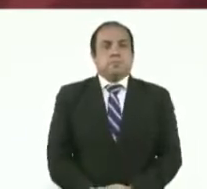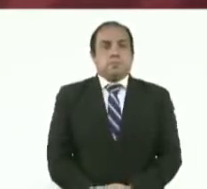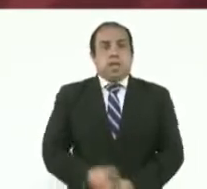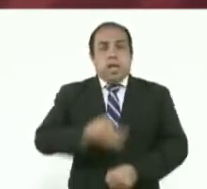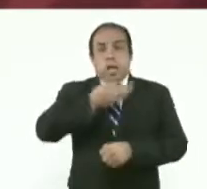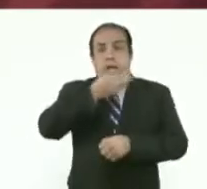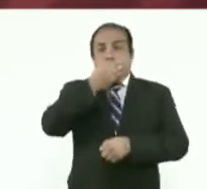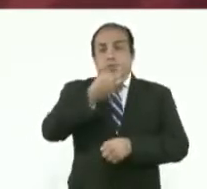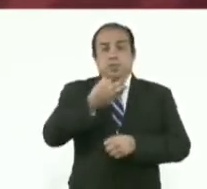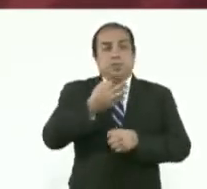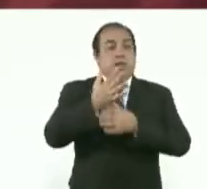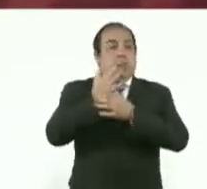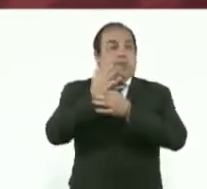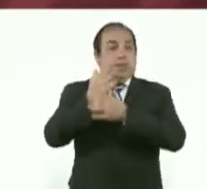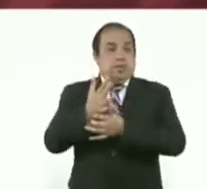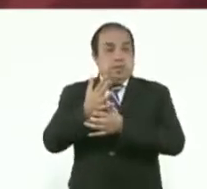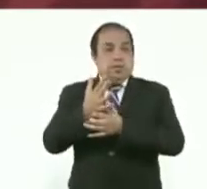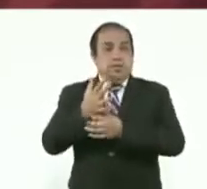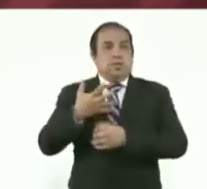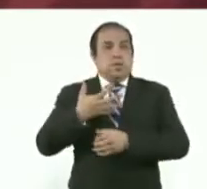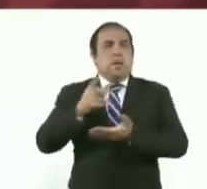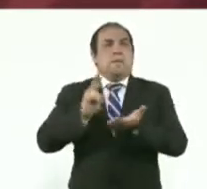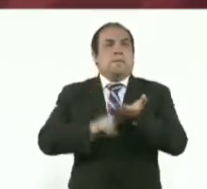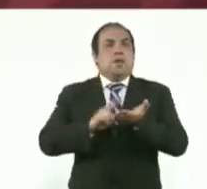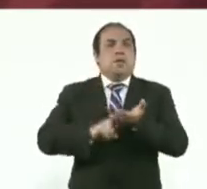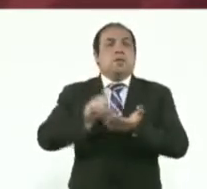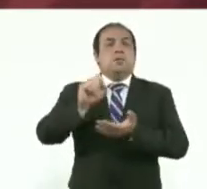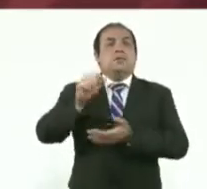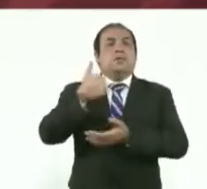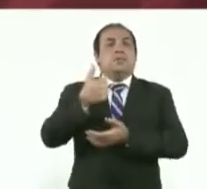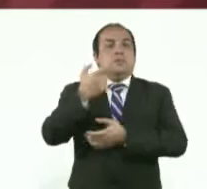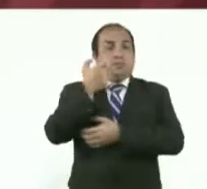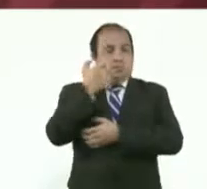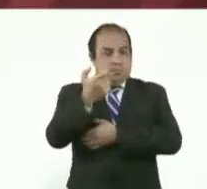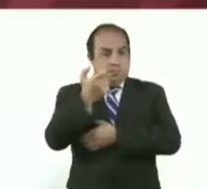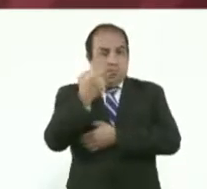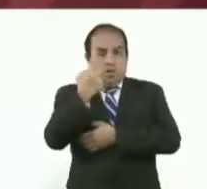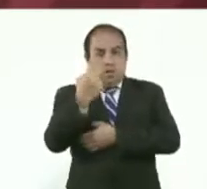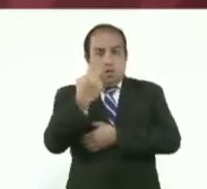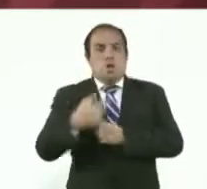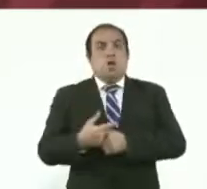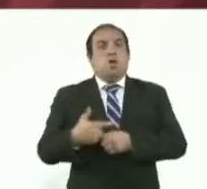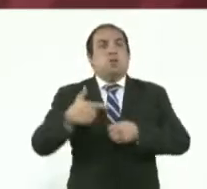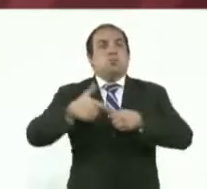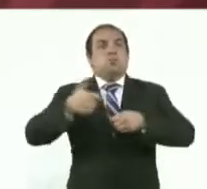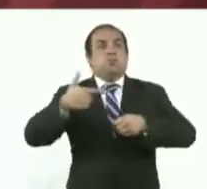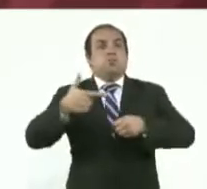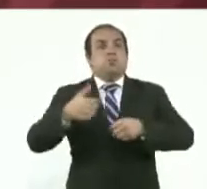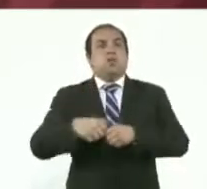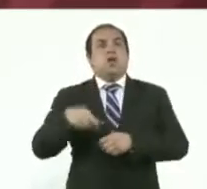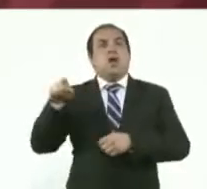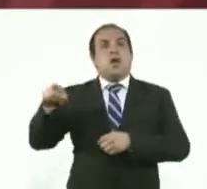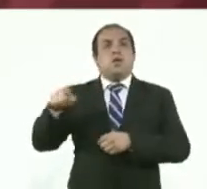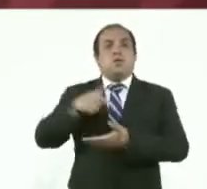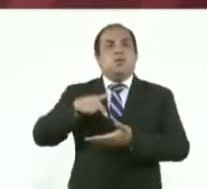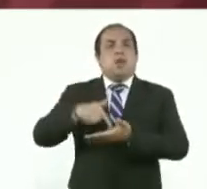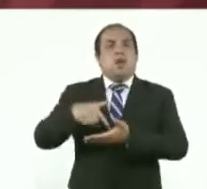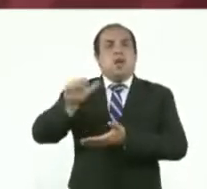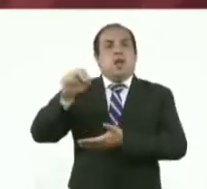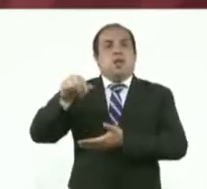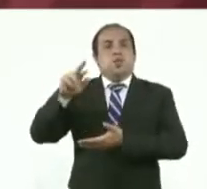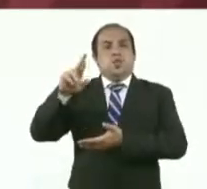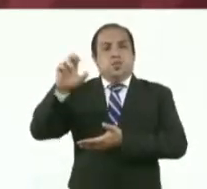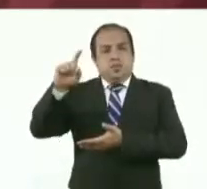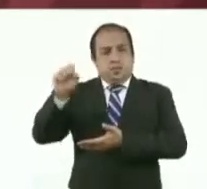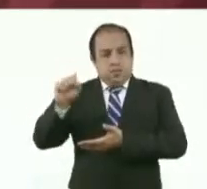donde ponía que estaba sobre casi 26 pesos en una gasolinera Shell en Lanzures y 30